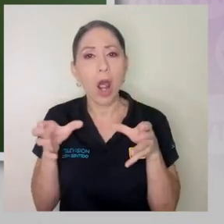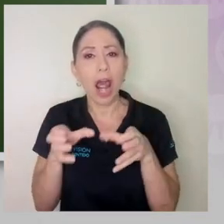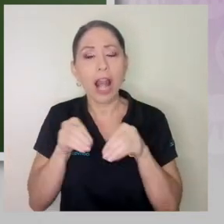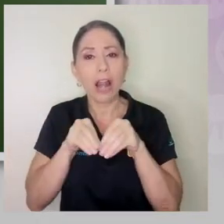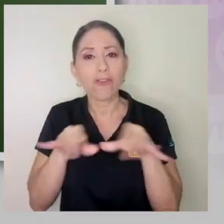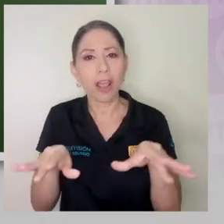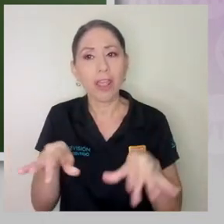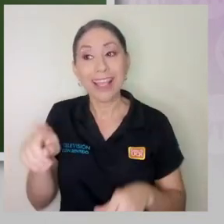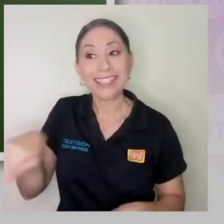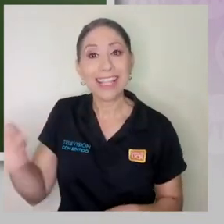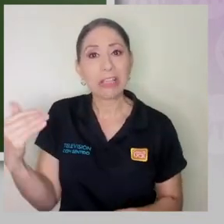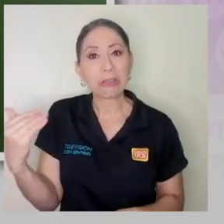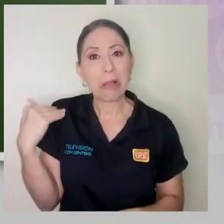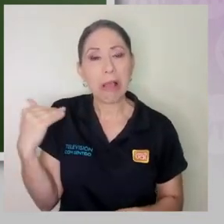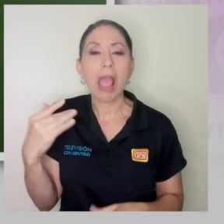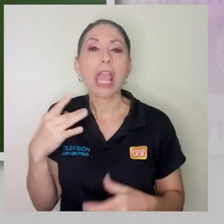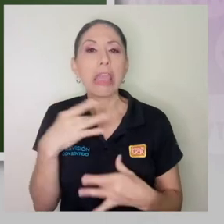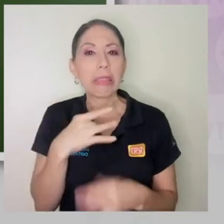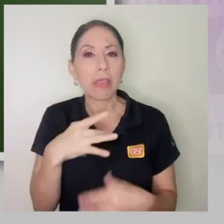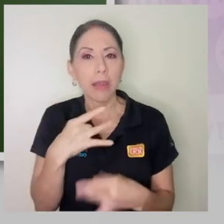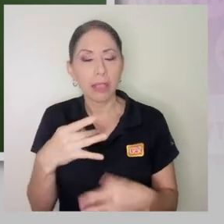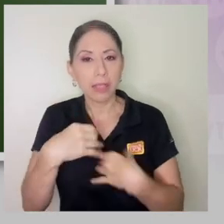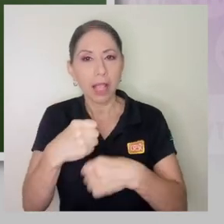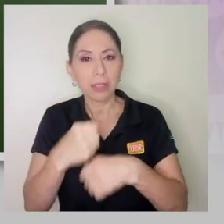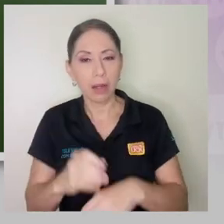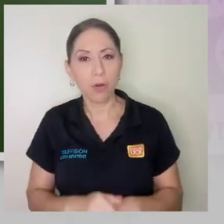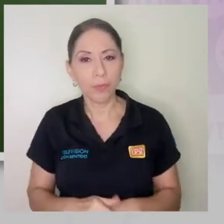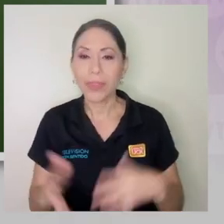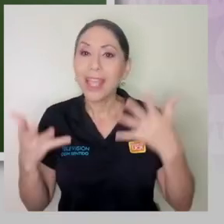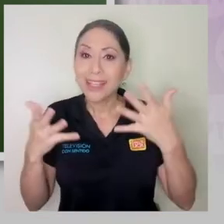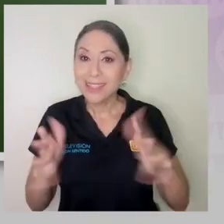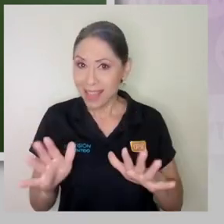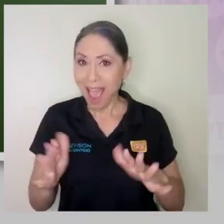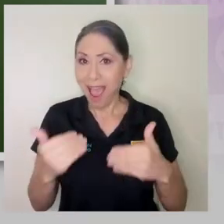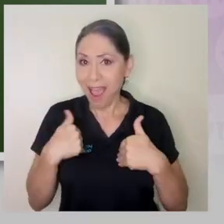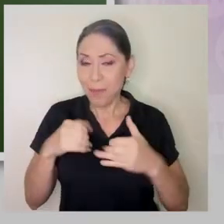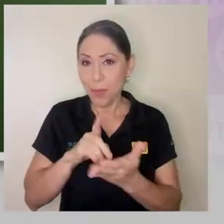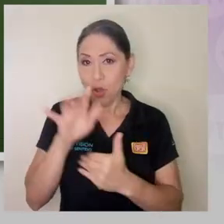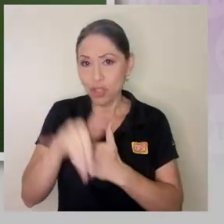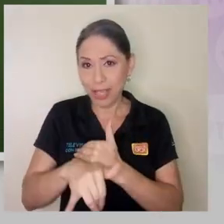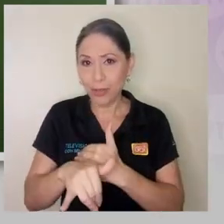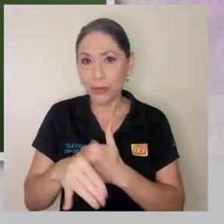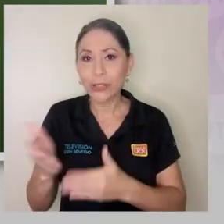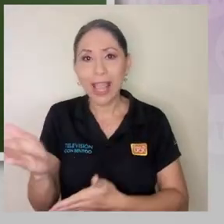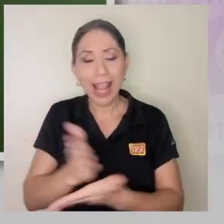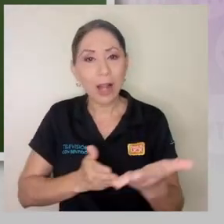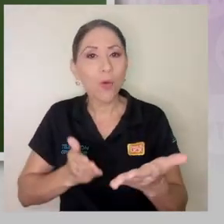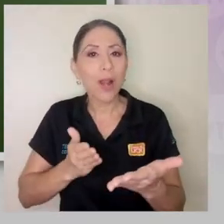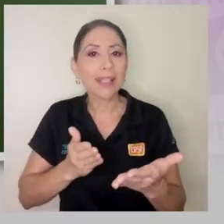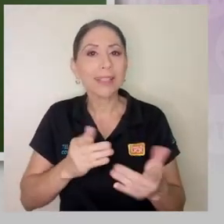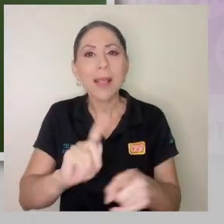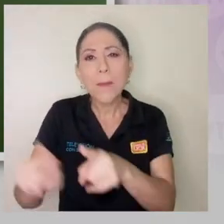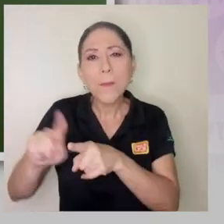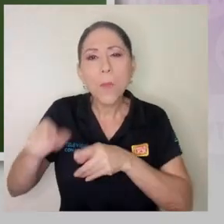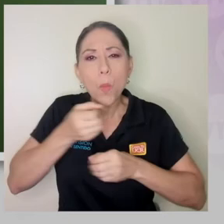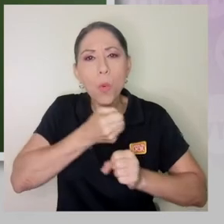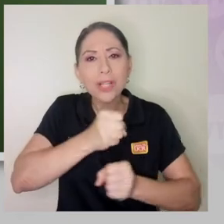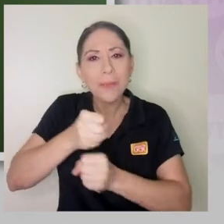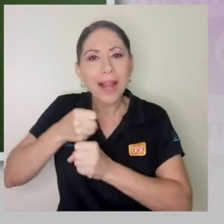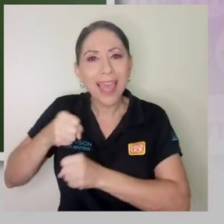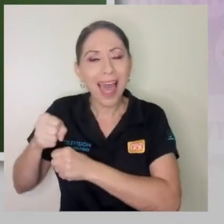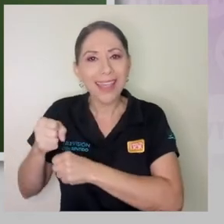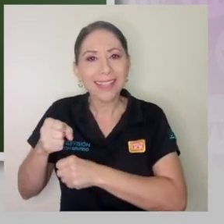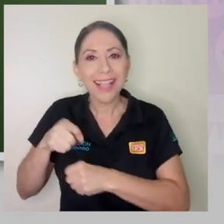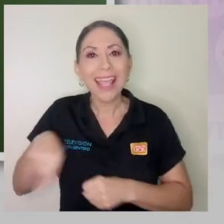interés en poder realizar estas mediciones. Incluso ya hay proyectos en algunas municipalidades